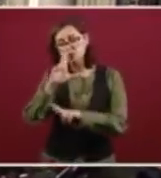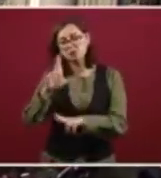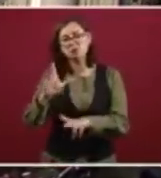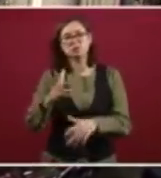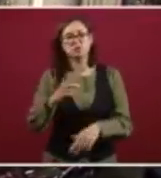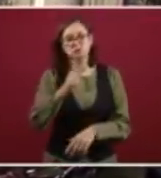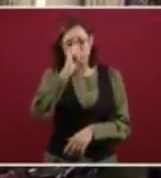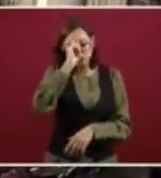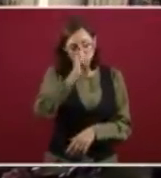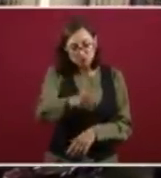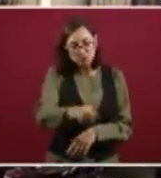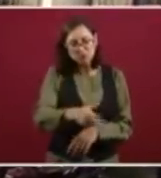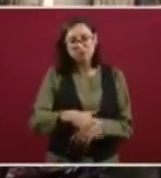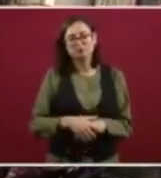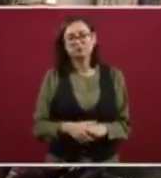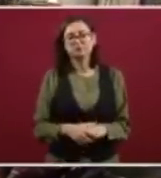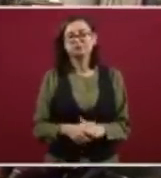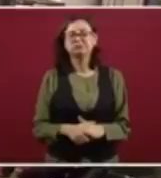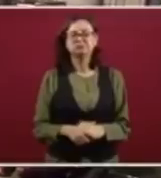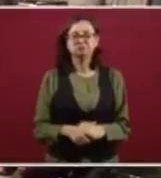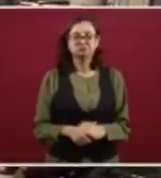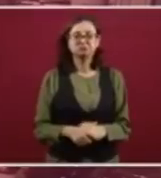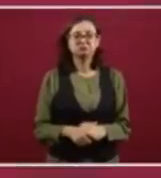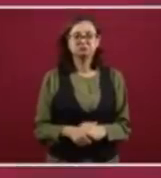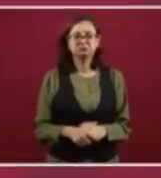y ya no